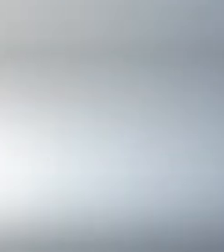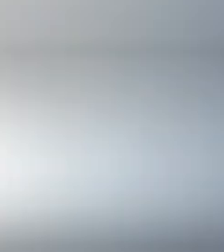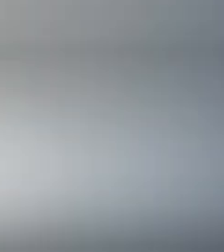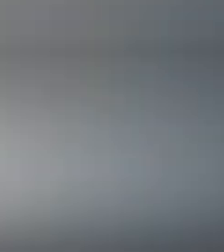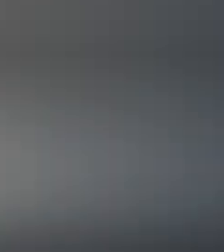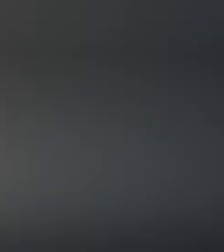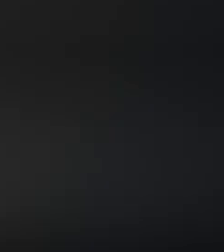Gracias.